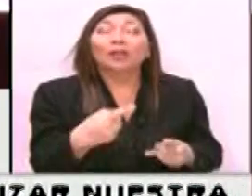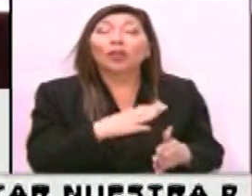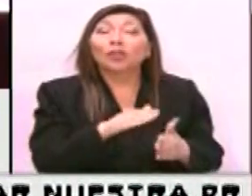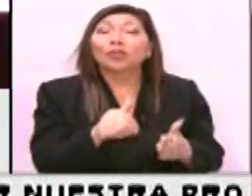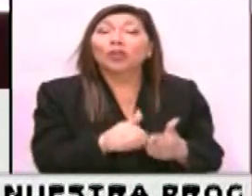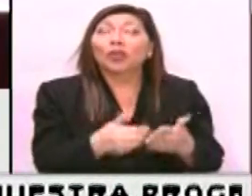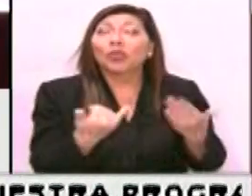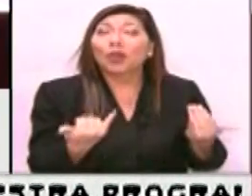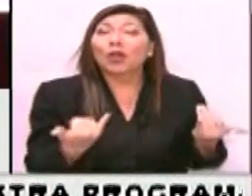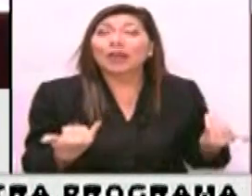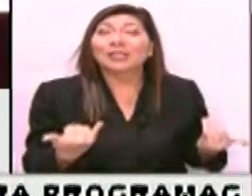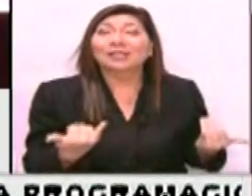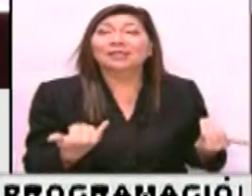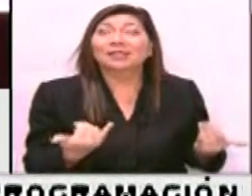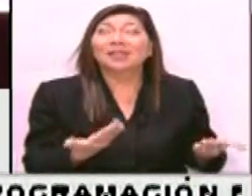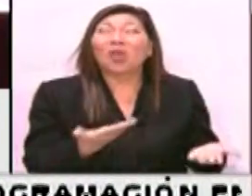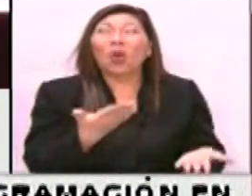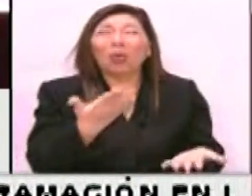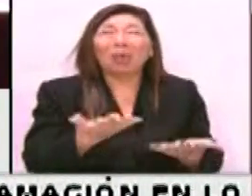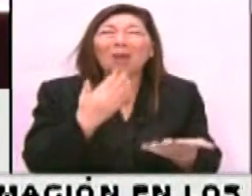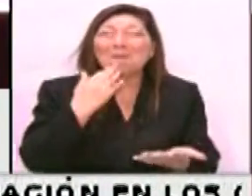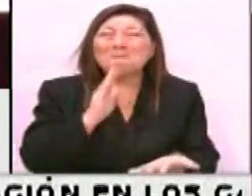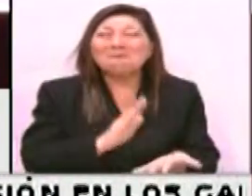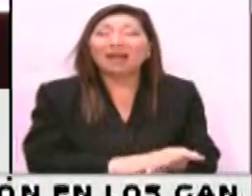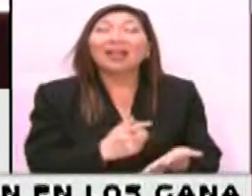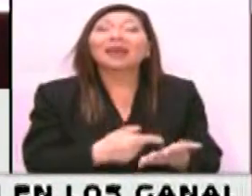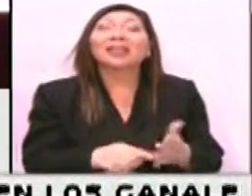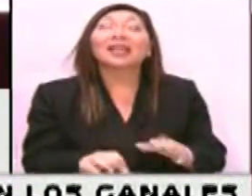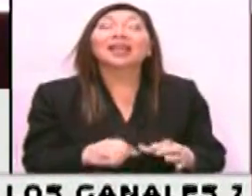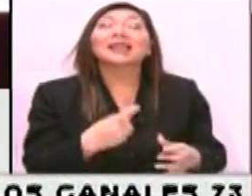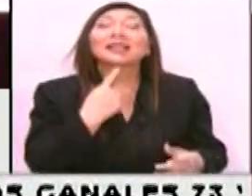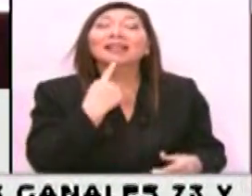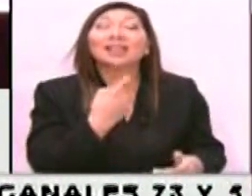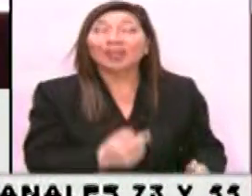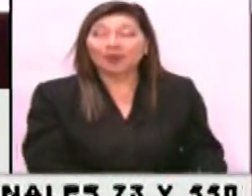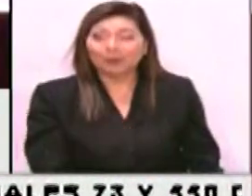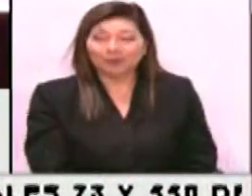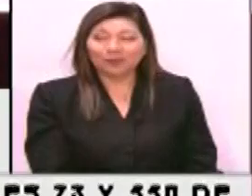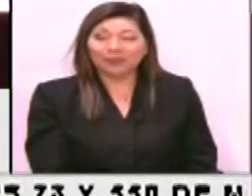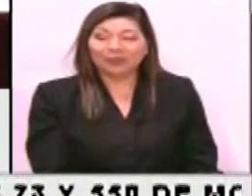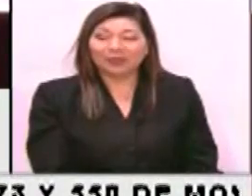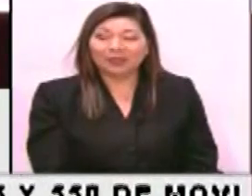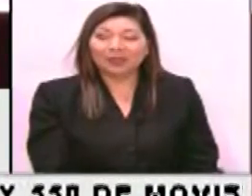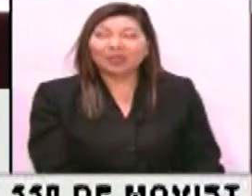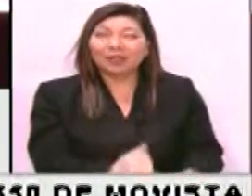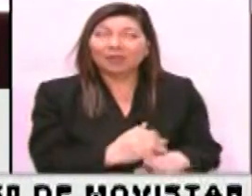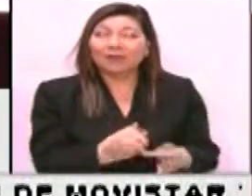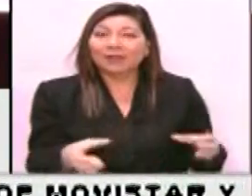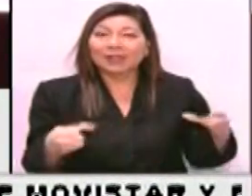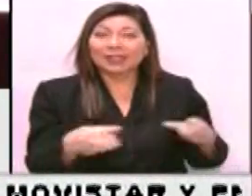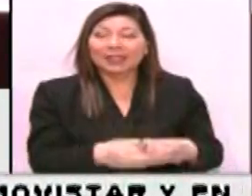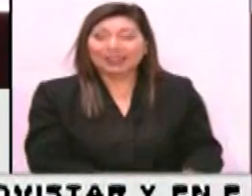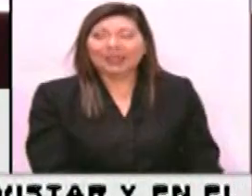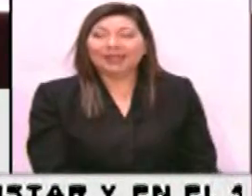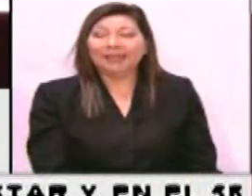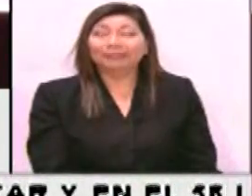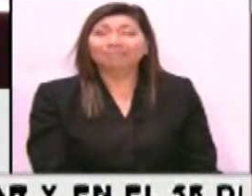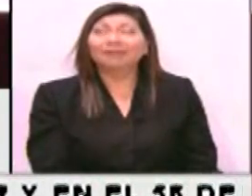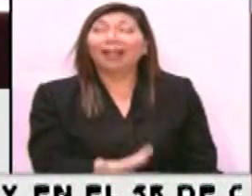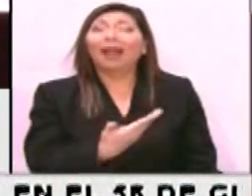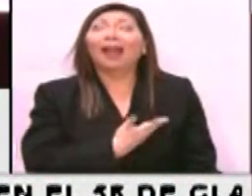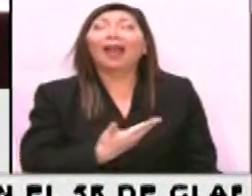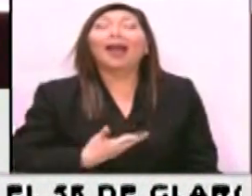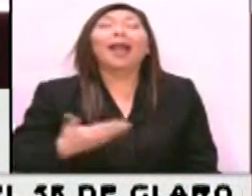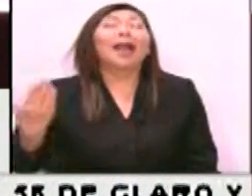todos estos actos indebidos? ¿Qué cosa fue lo que dijeron los que formaban parte de ese